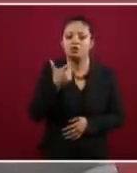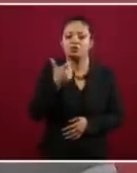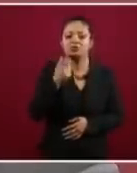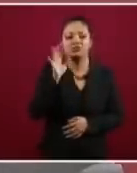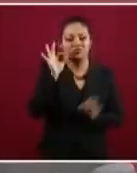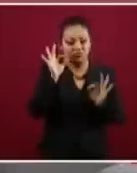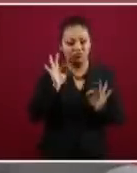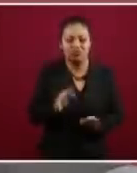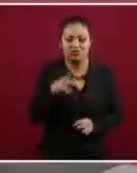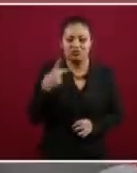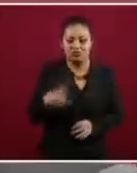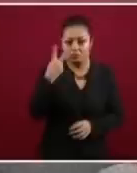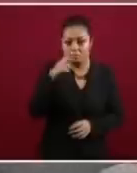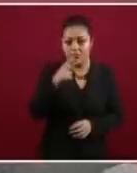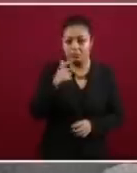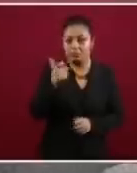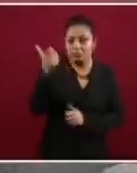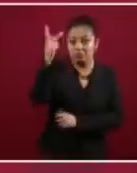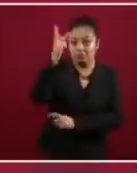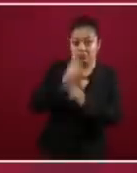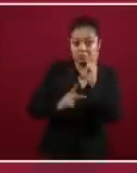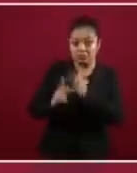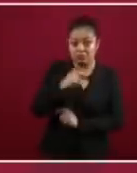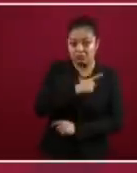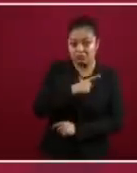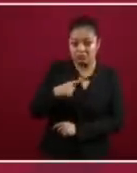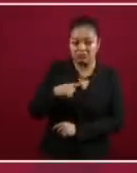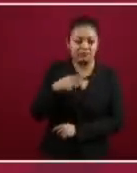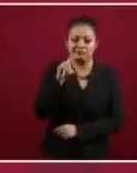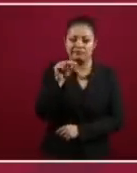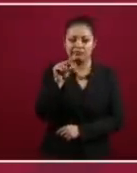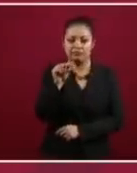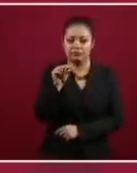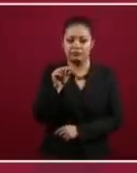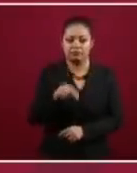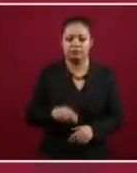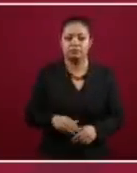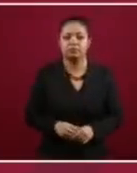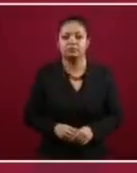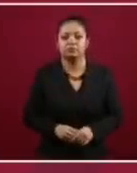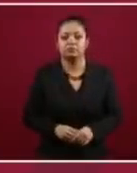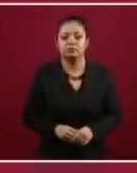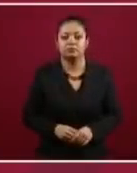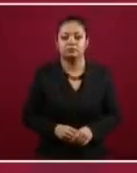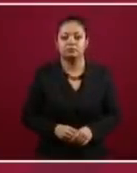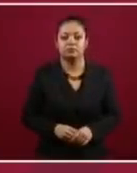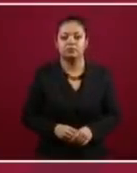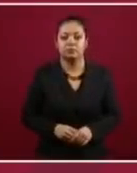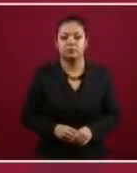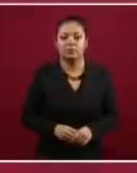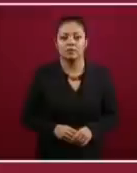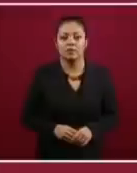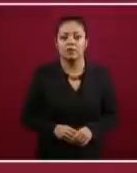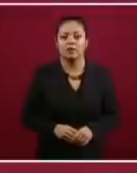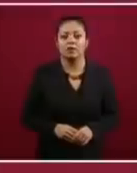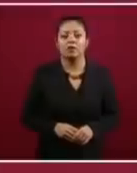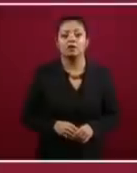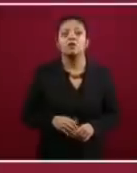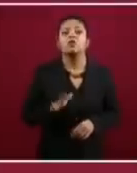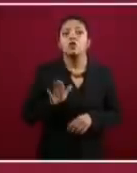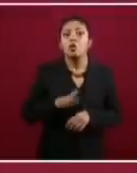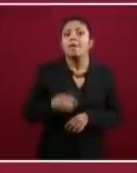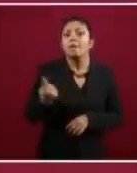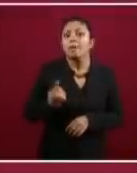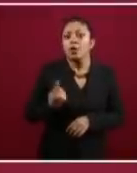no va a ser deuda. Todo esto porque